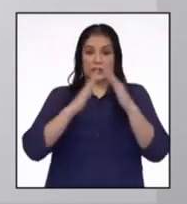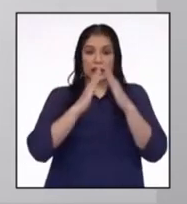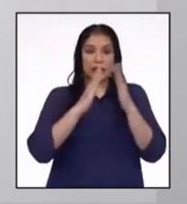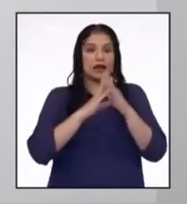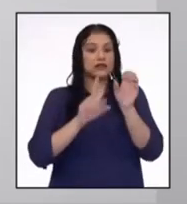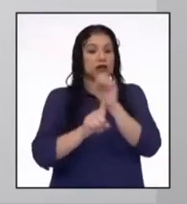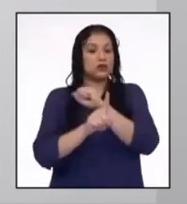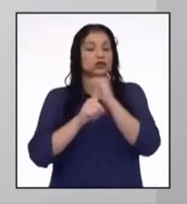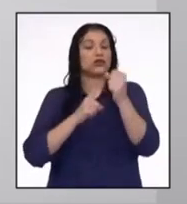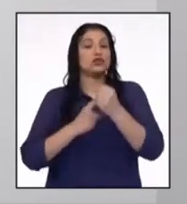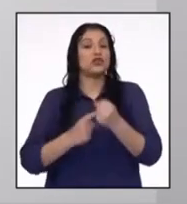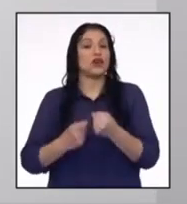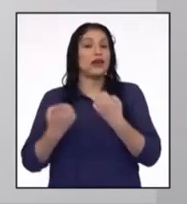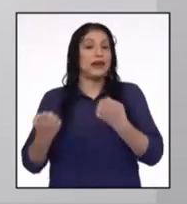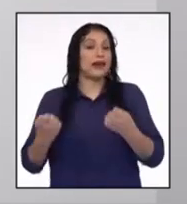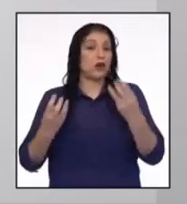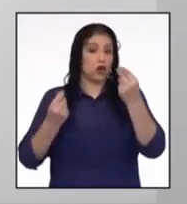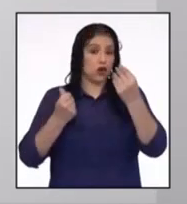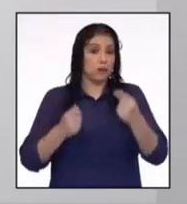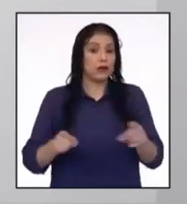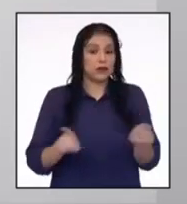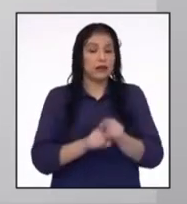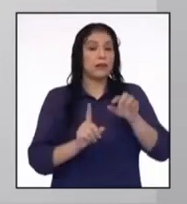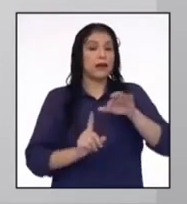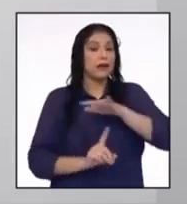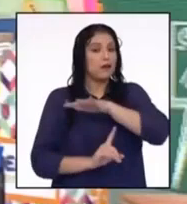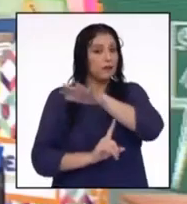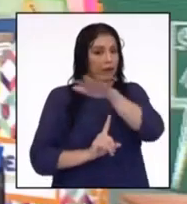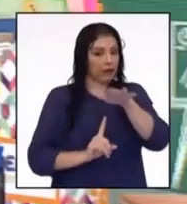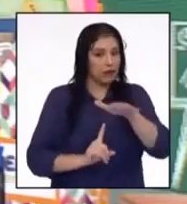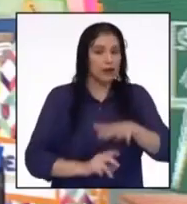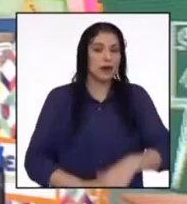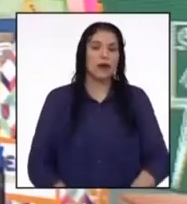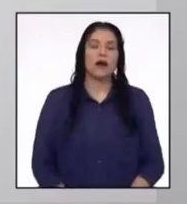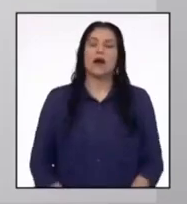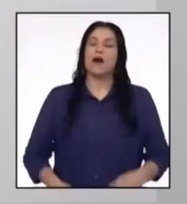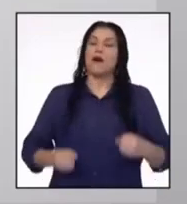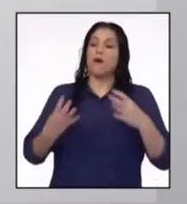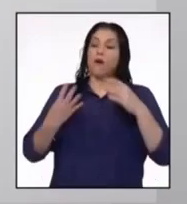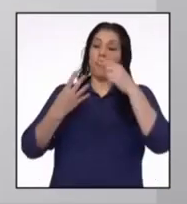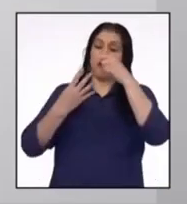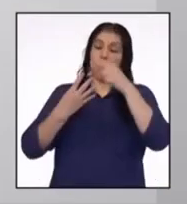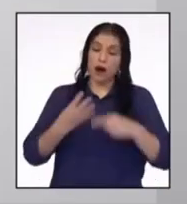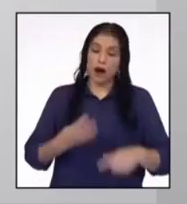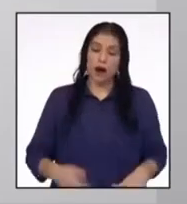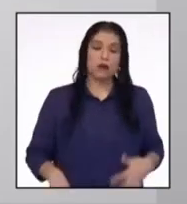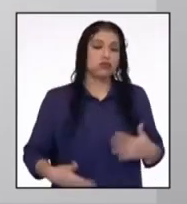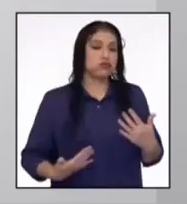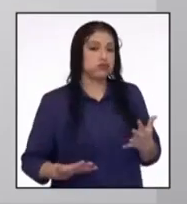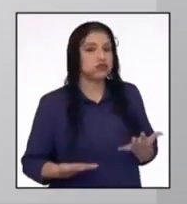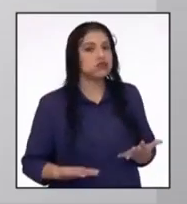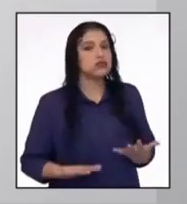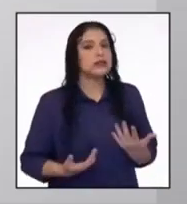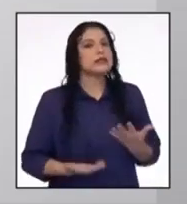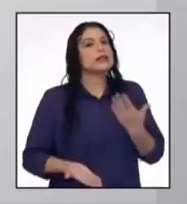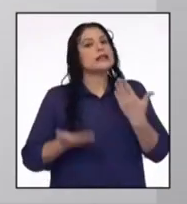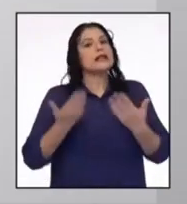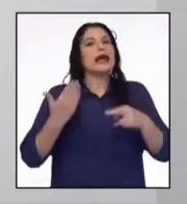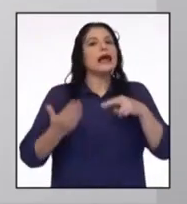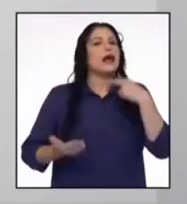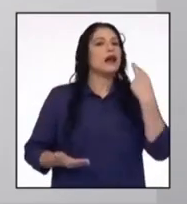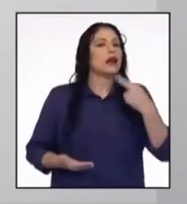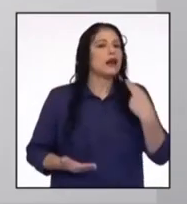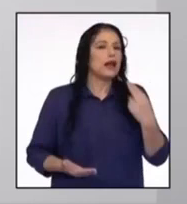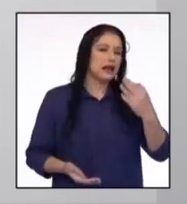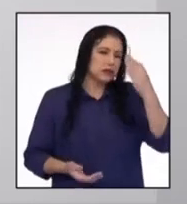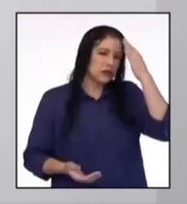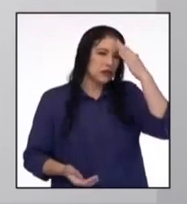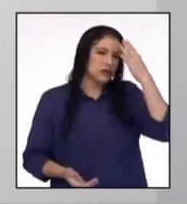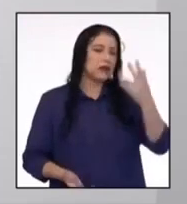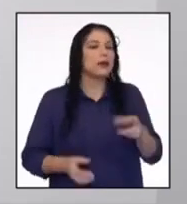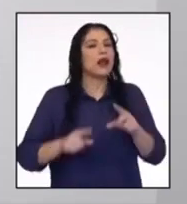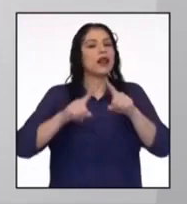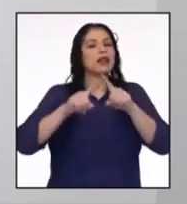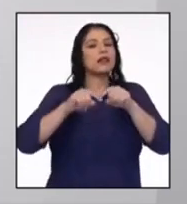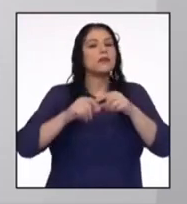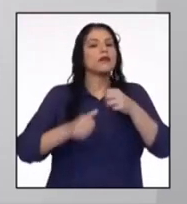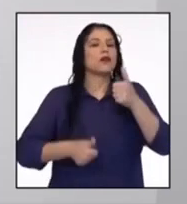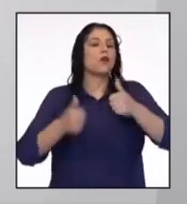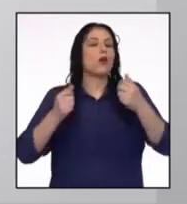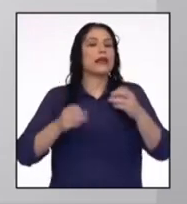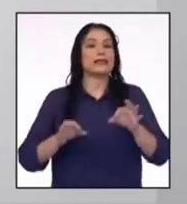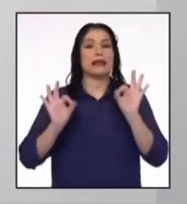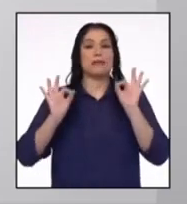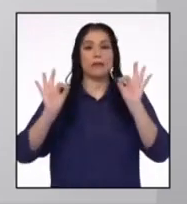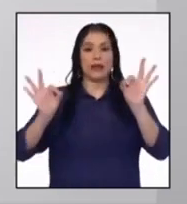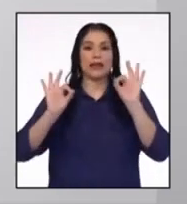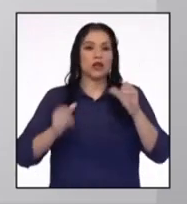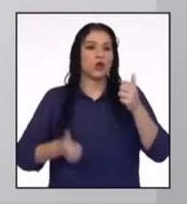social, lo económico y lo ambiental. Vaya. La estimación del riesgo justo depende del peligro